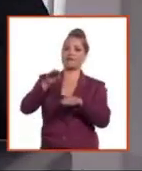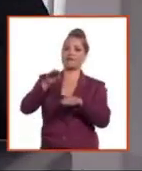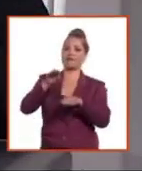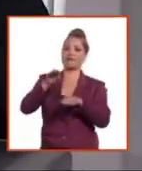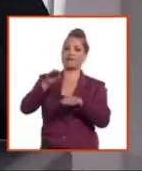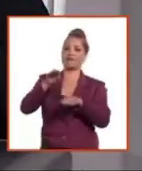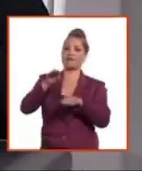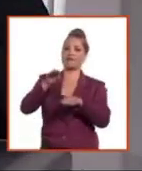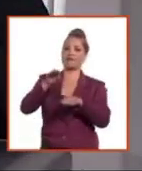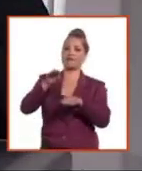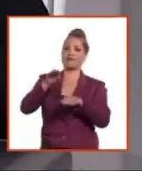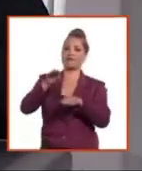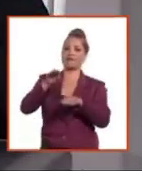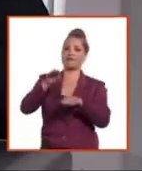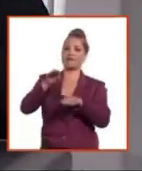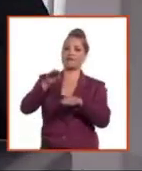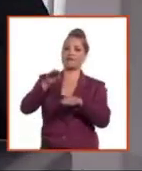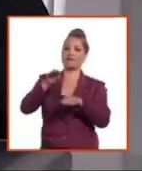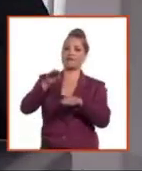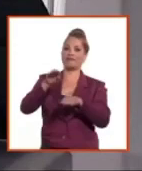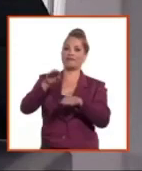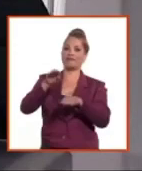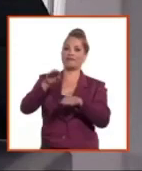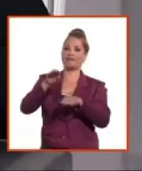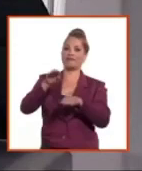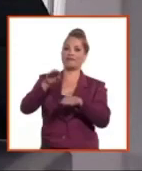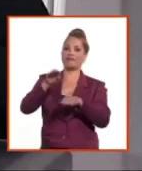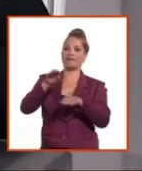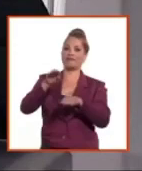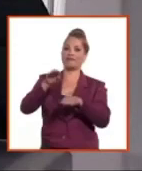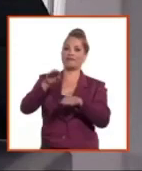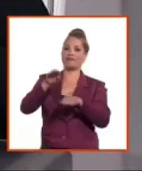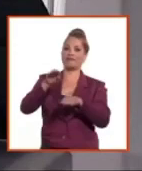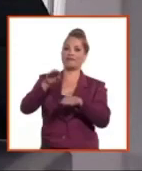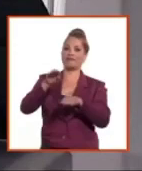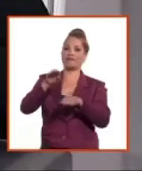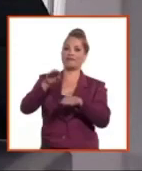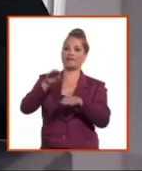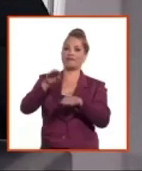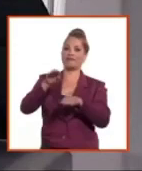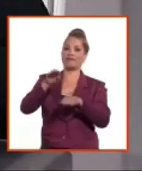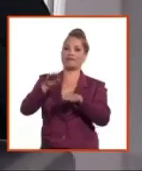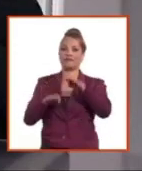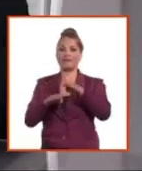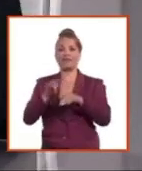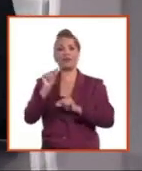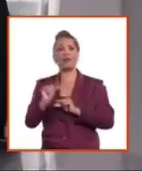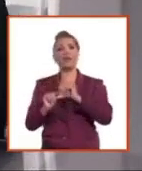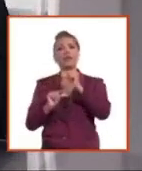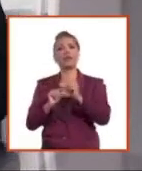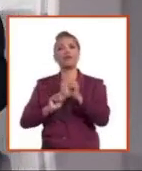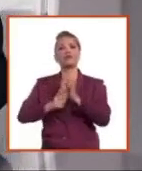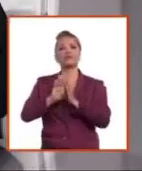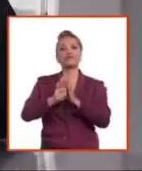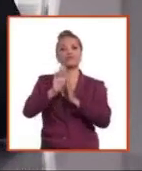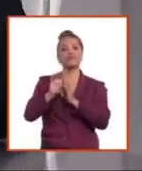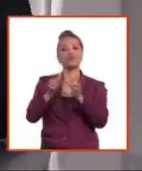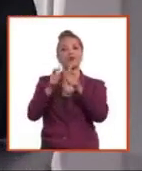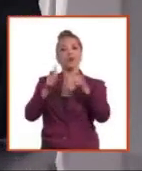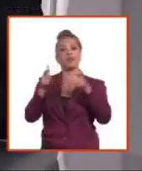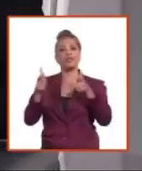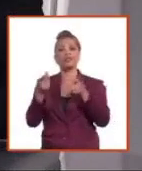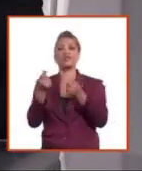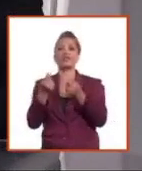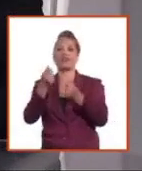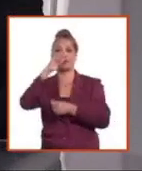tiene claro si me lo tiene claro adicción pueblo esto está fácil de estos está listo él lo tiene claro alejandro si lo tiene claro y te va ayudando al al